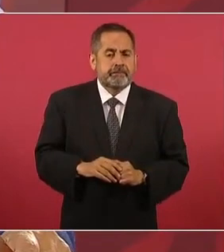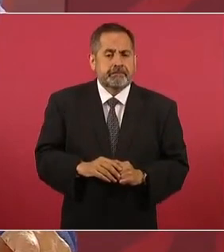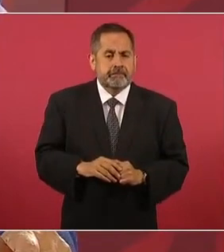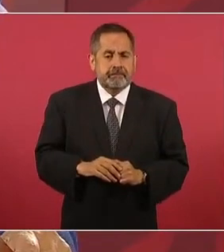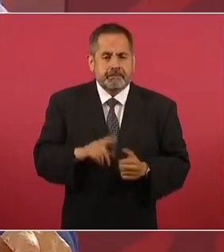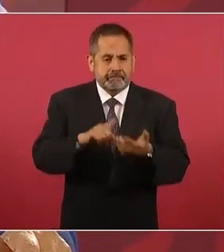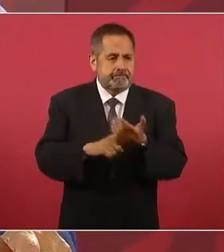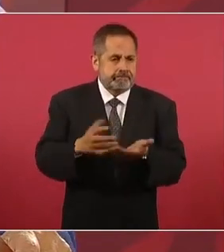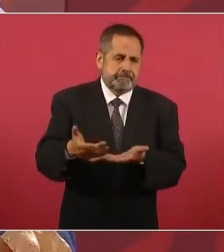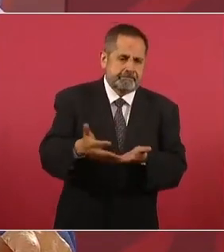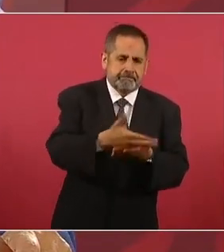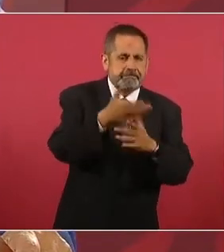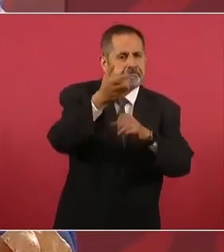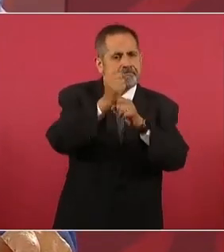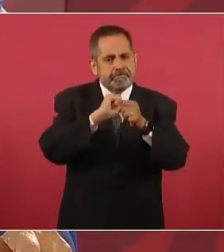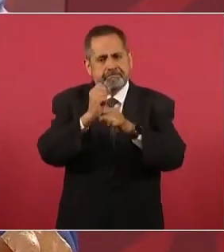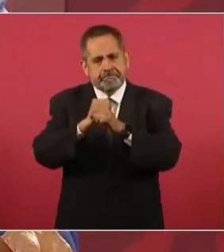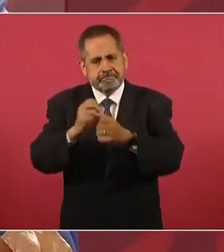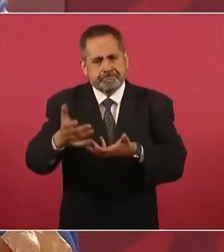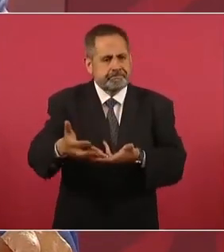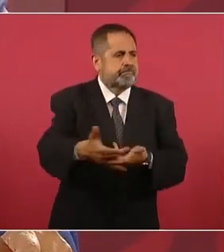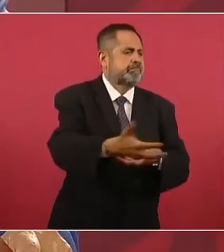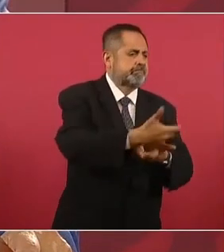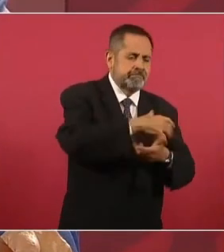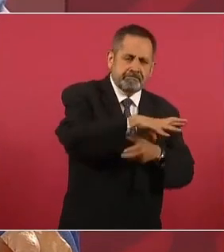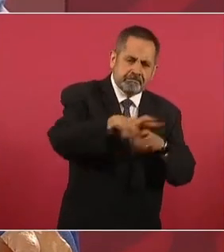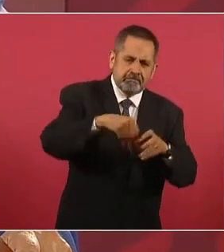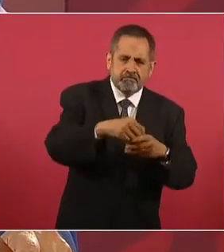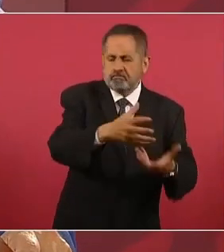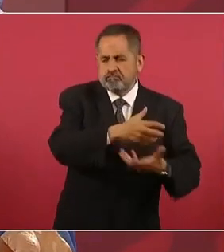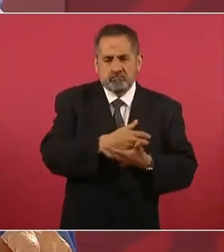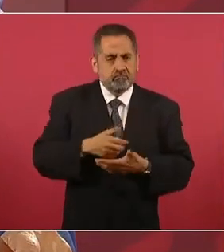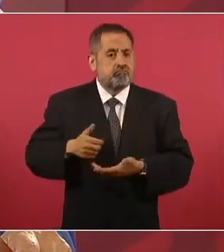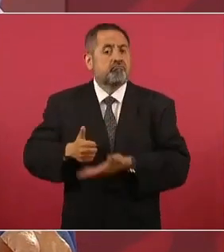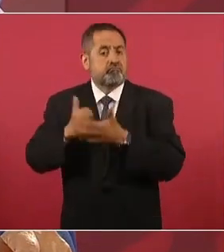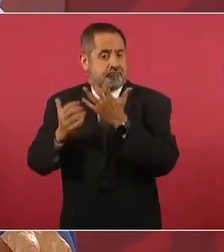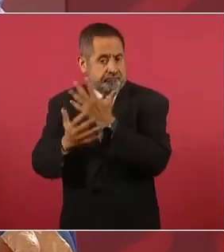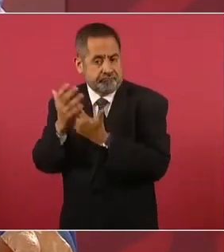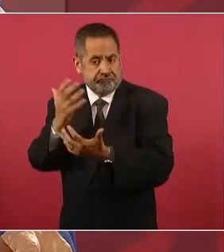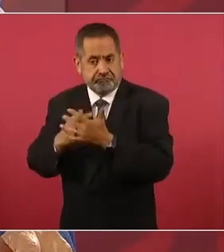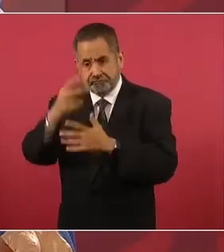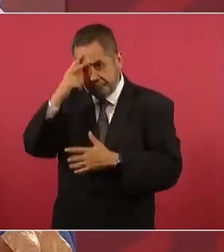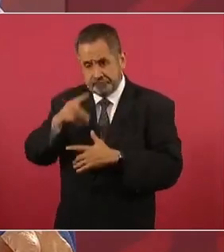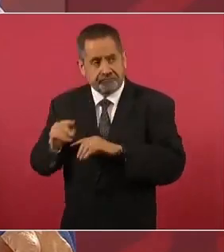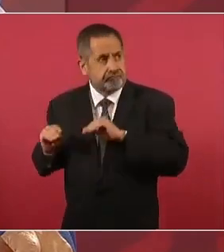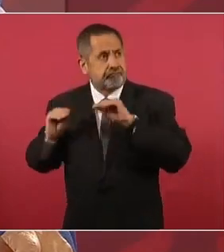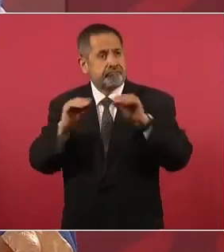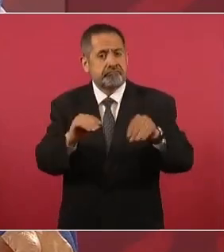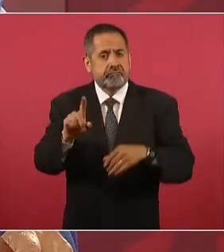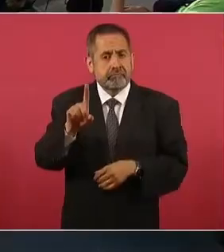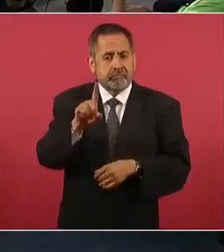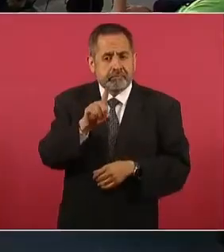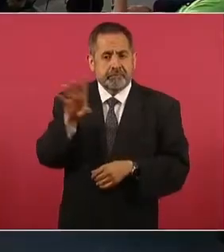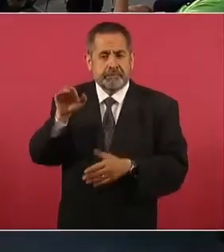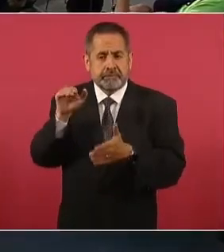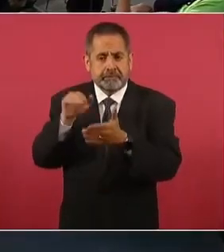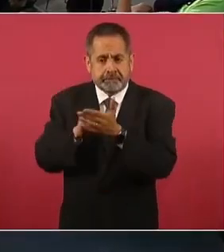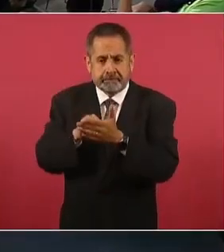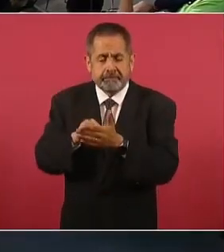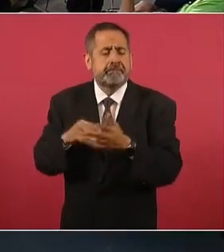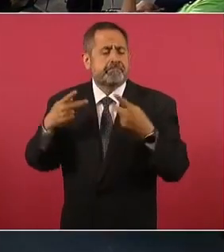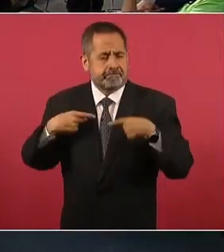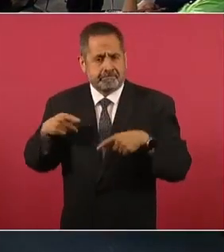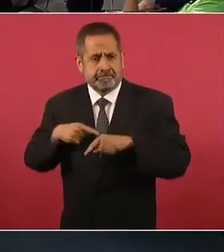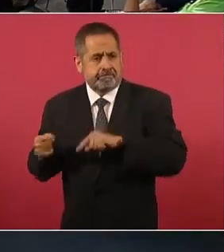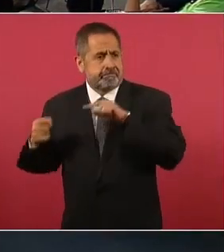recolectar sus cosechas. se van más de 100,000 trabajadores a